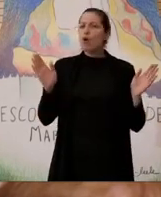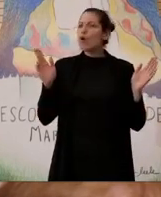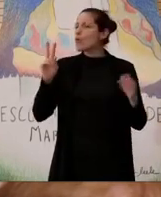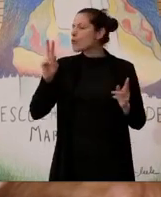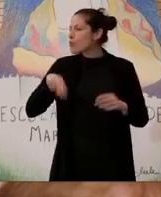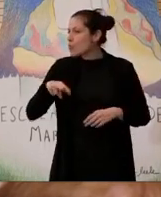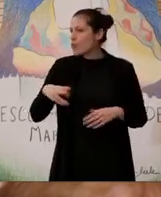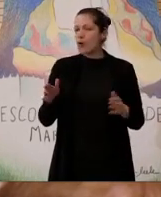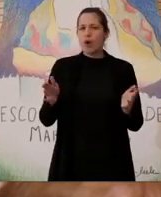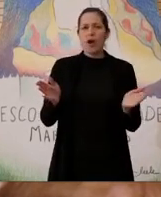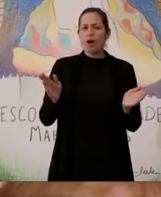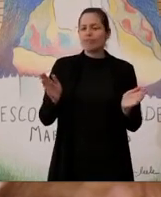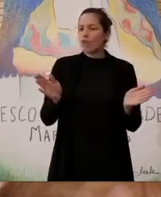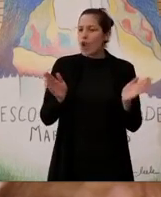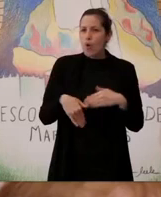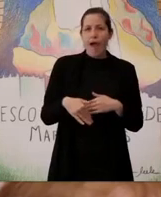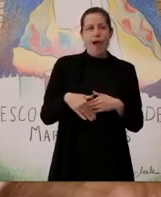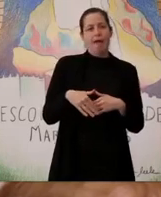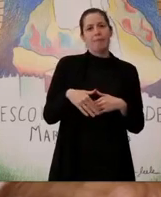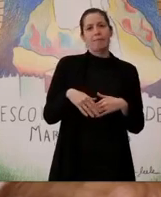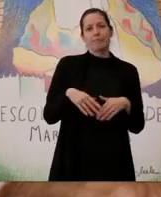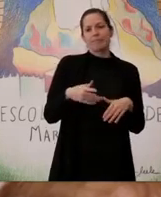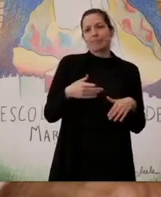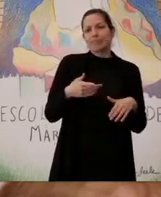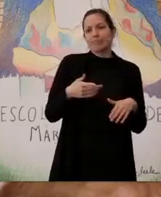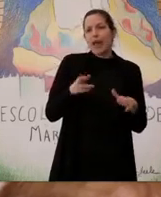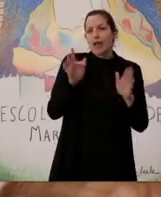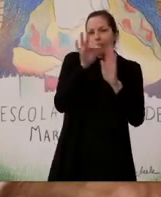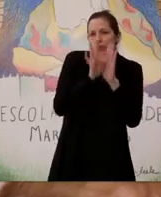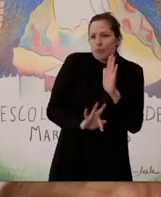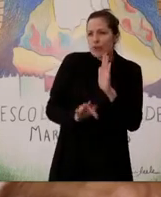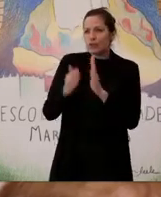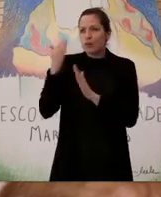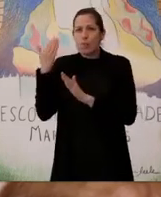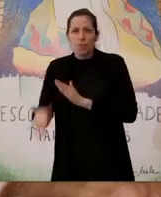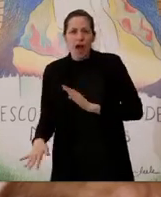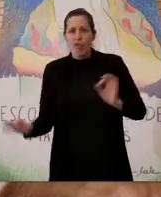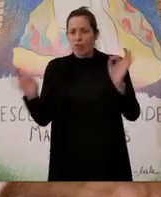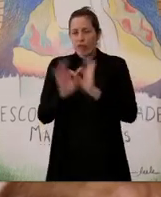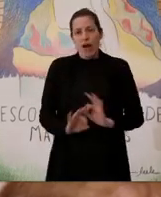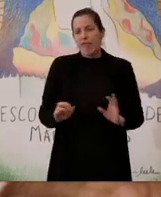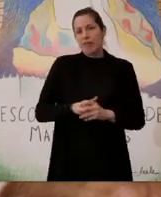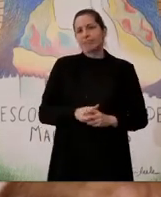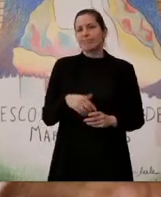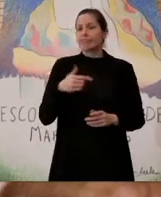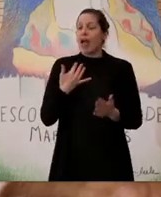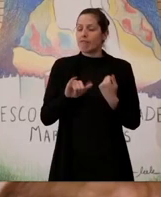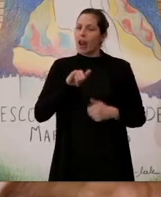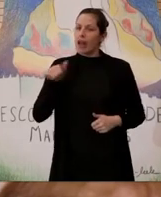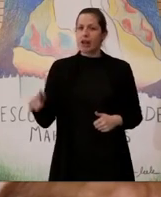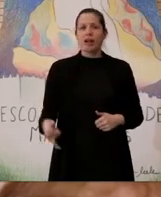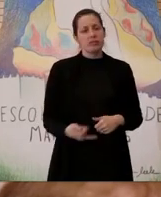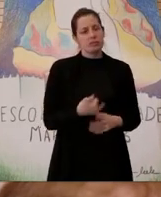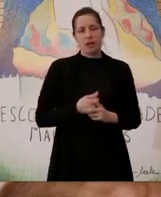pelearte claro tienes que estar en situación de pelea permanente y esto os digo que agota muchísimo he